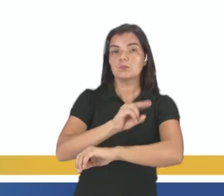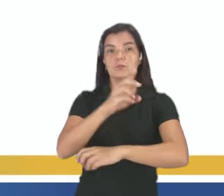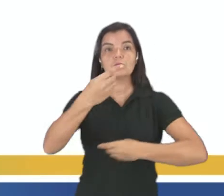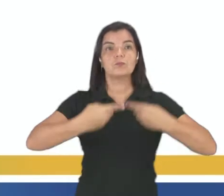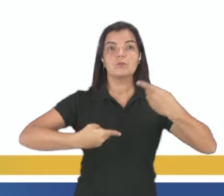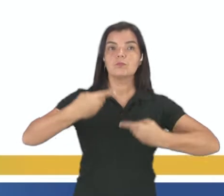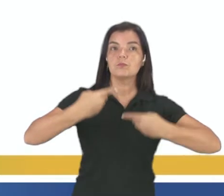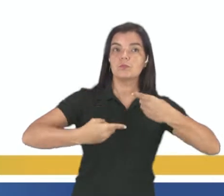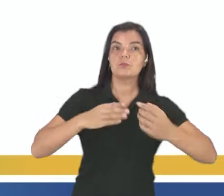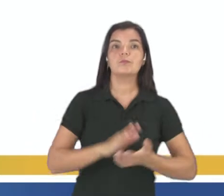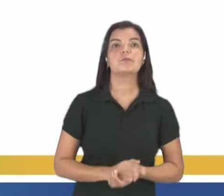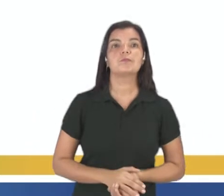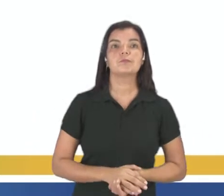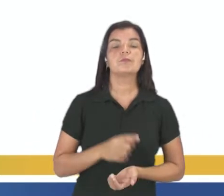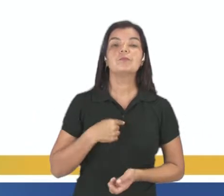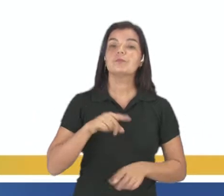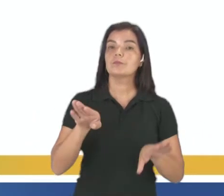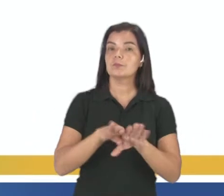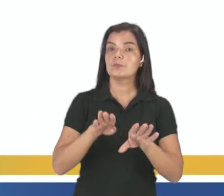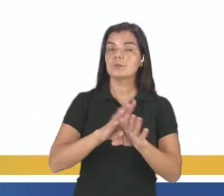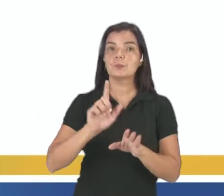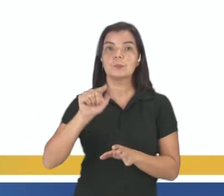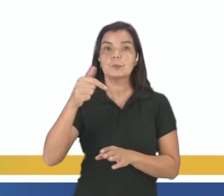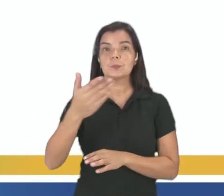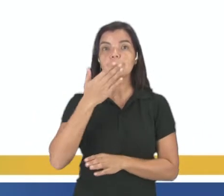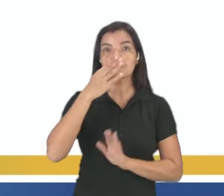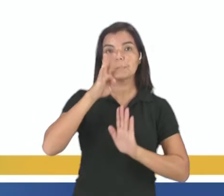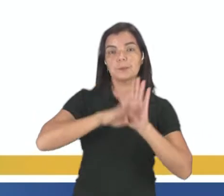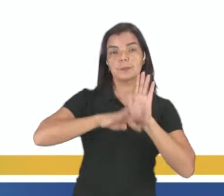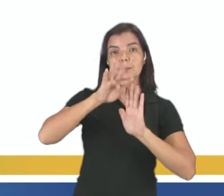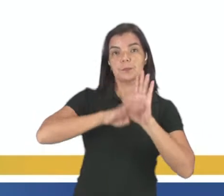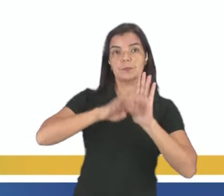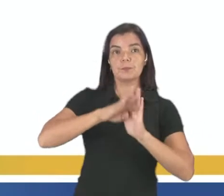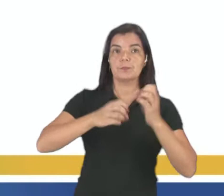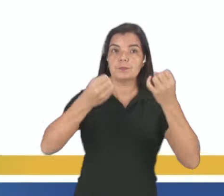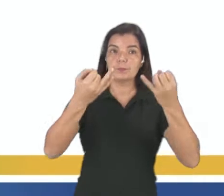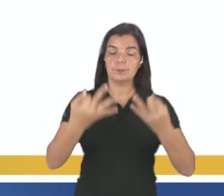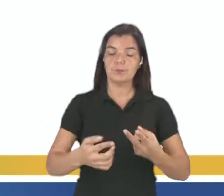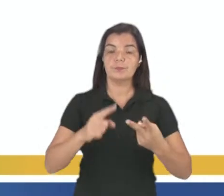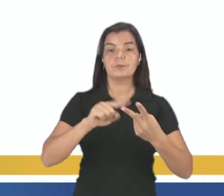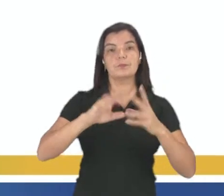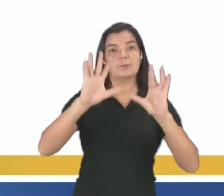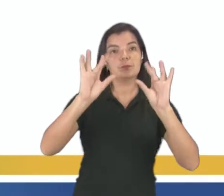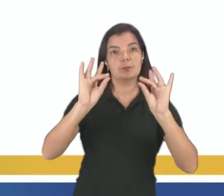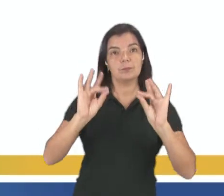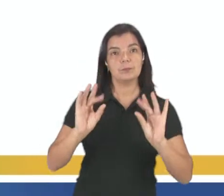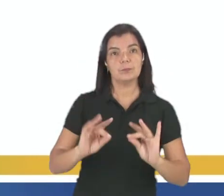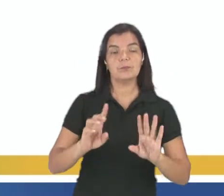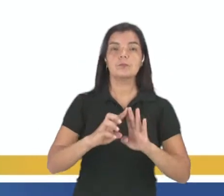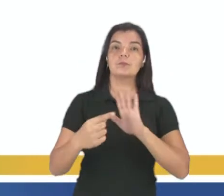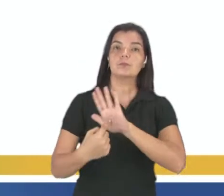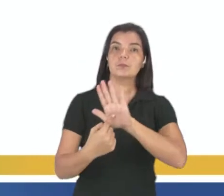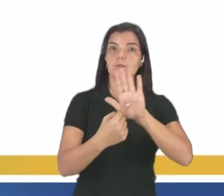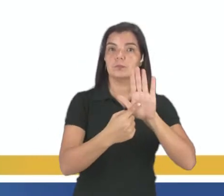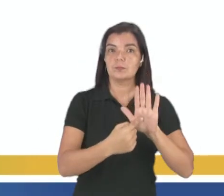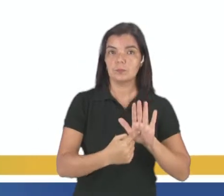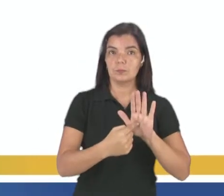políticas. Cabe recordar que otros tipos de textos son narrativo,